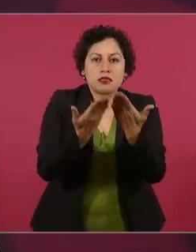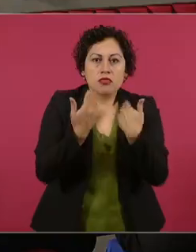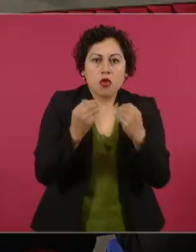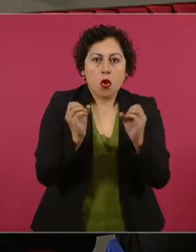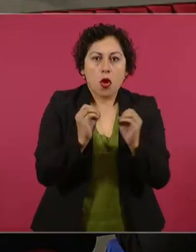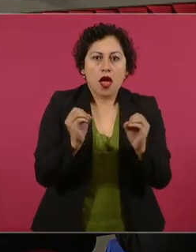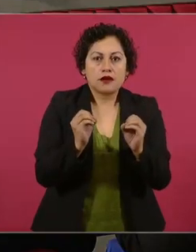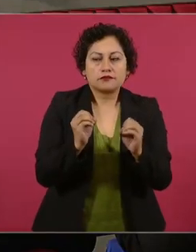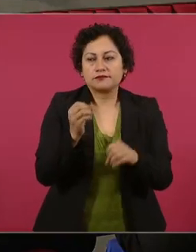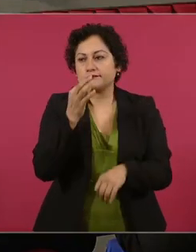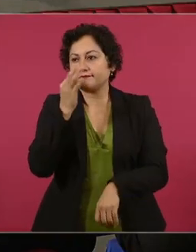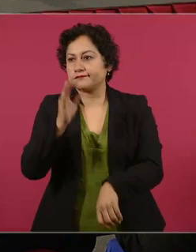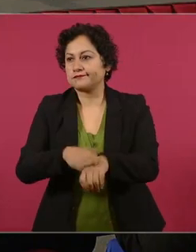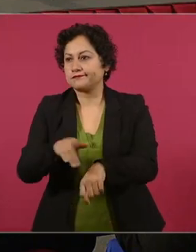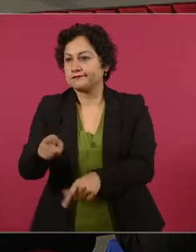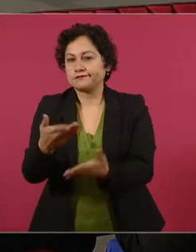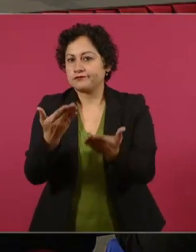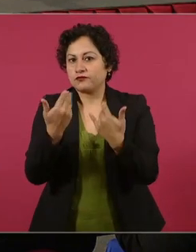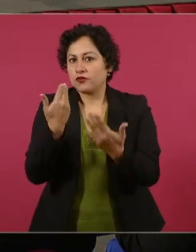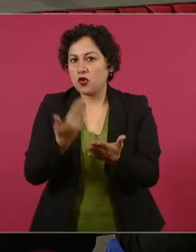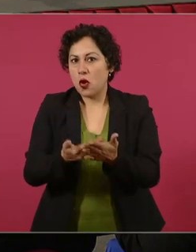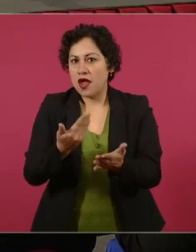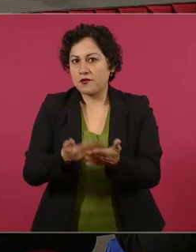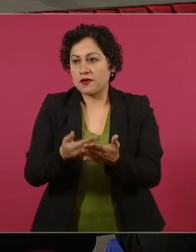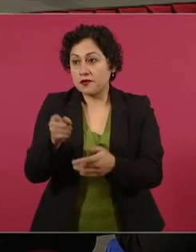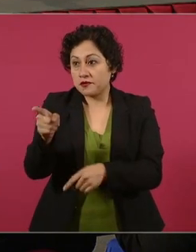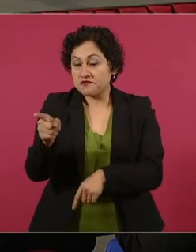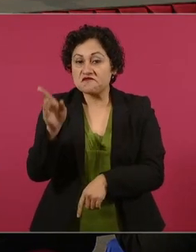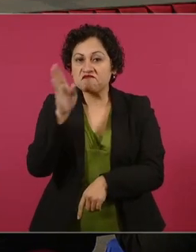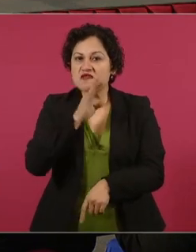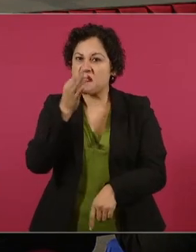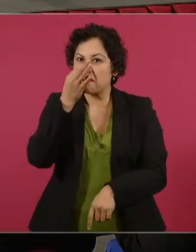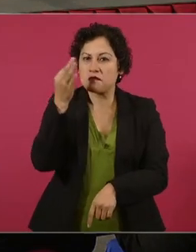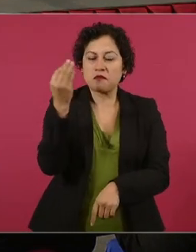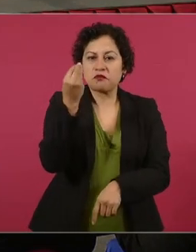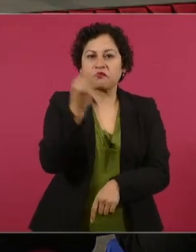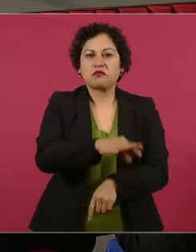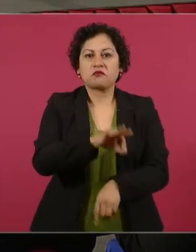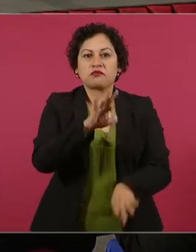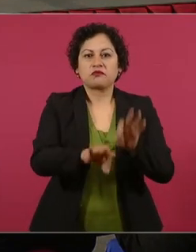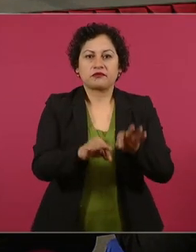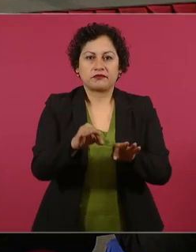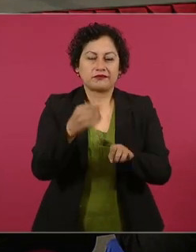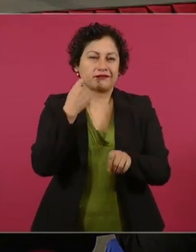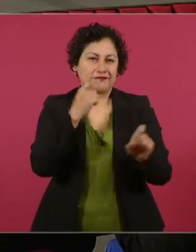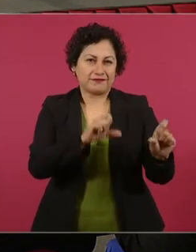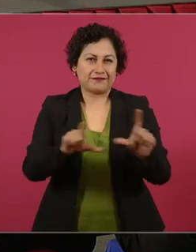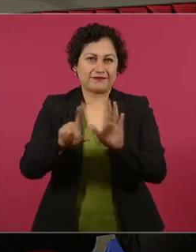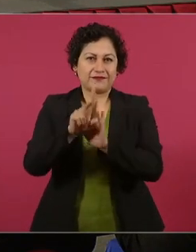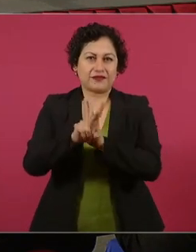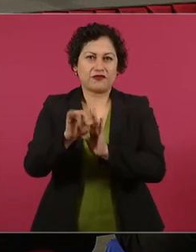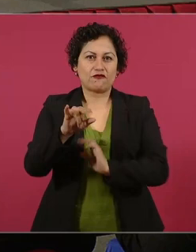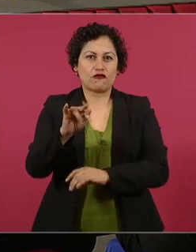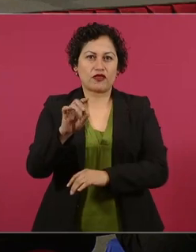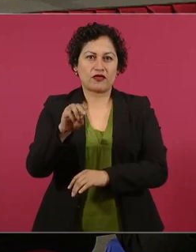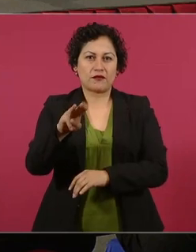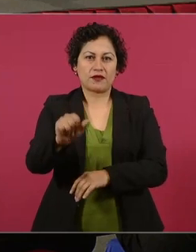Por último, vamos a presentar la colaboración con Infodemia sobre este mismo tema.